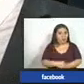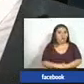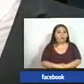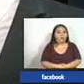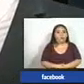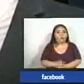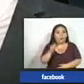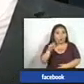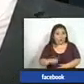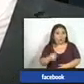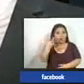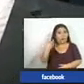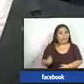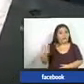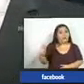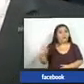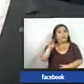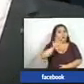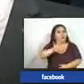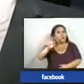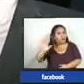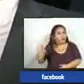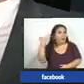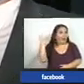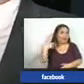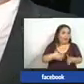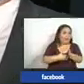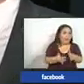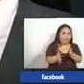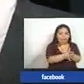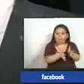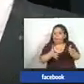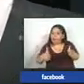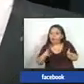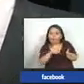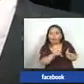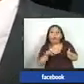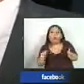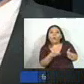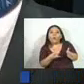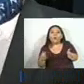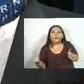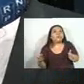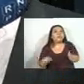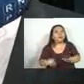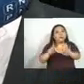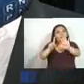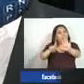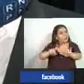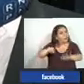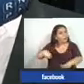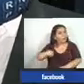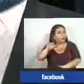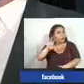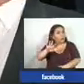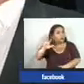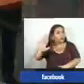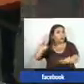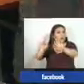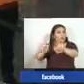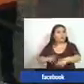con 45 días, desde que se abrió hasta aquí, hemos hecho 6,557.